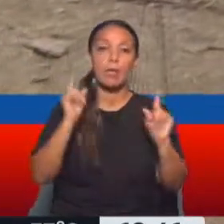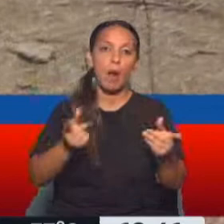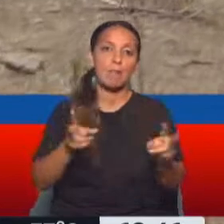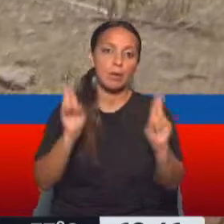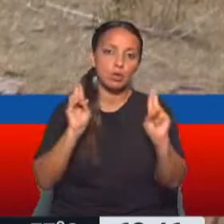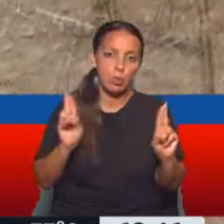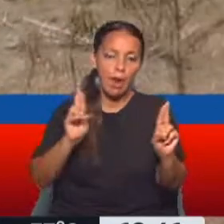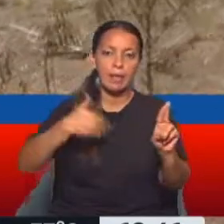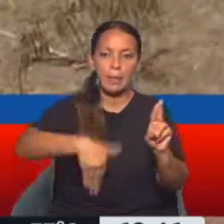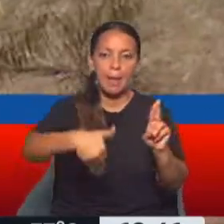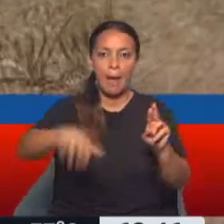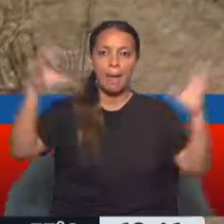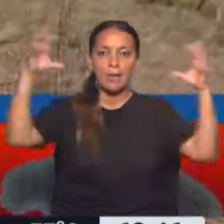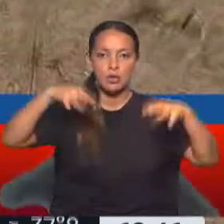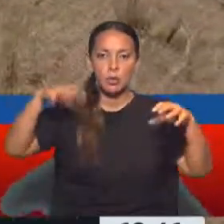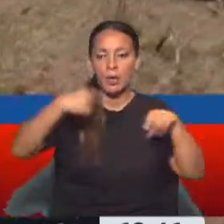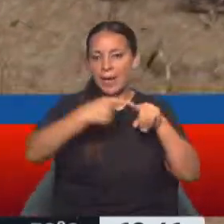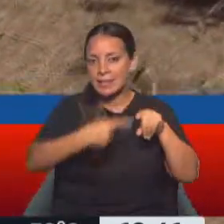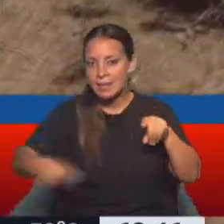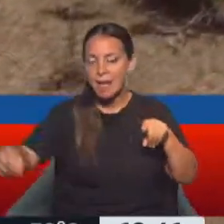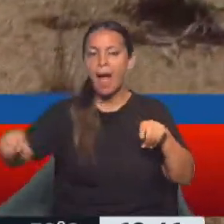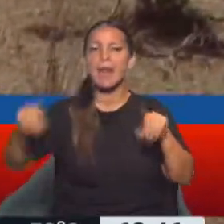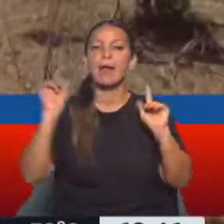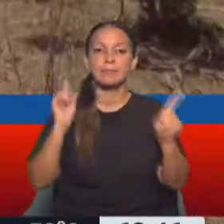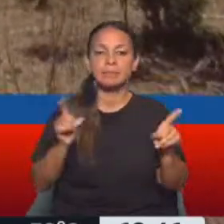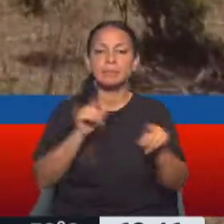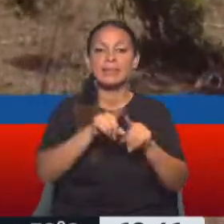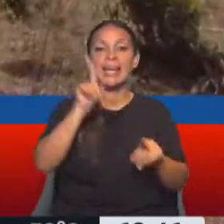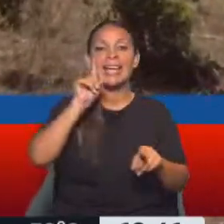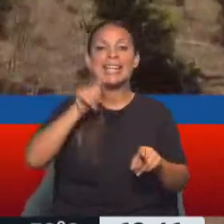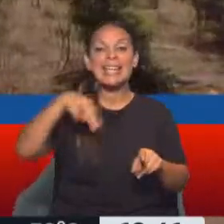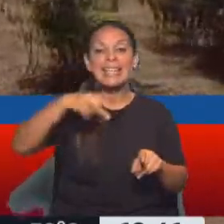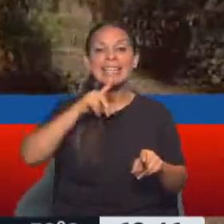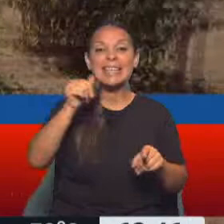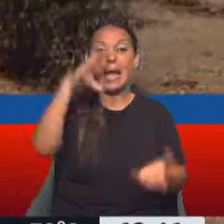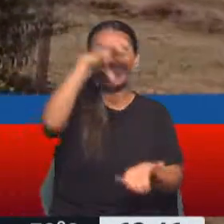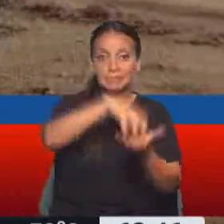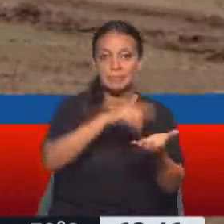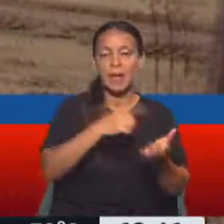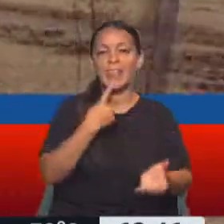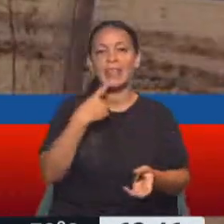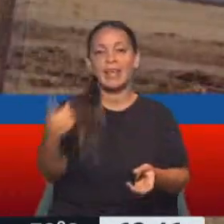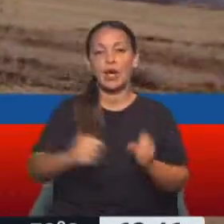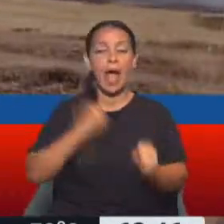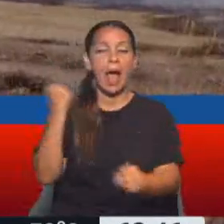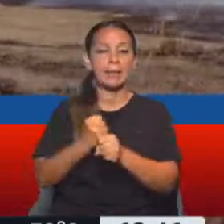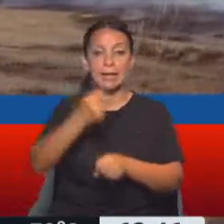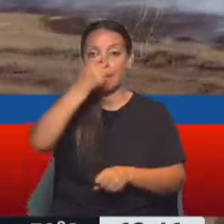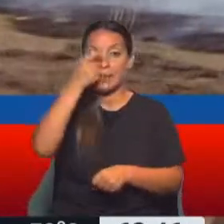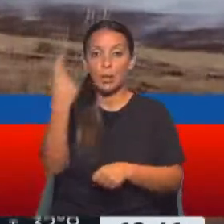por suerte, más chaparrones durante la semana que comienza. Y desde el INTA detallaron que hasta el 21 de